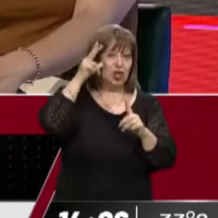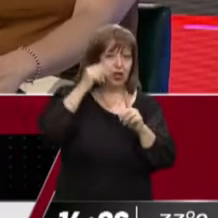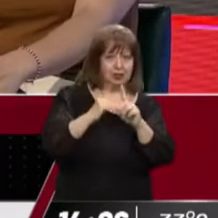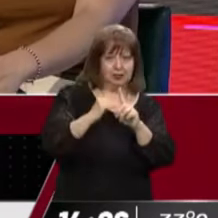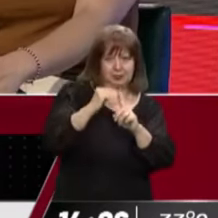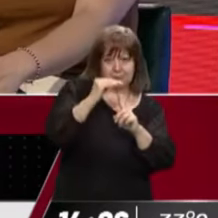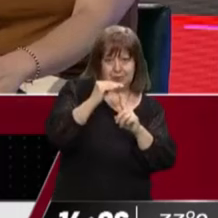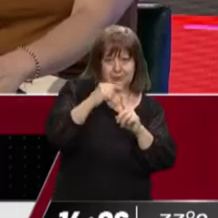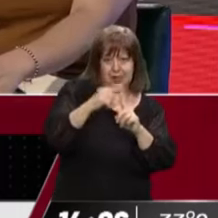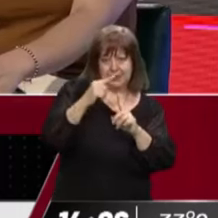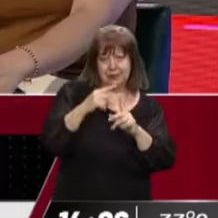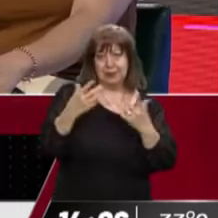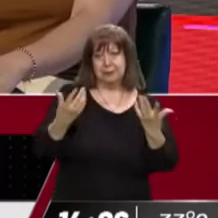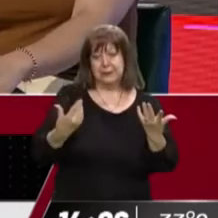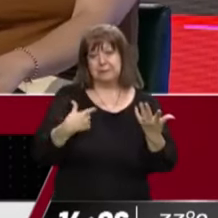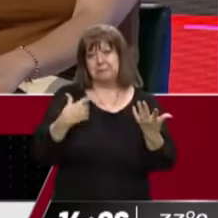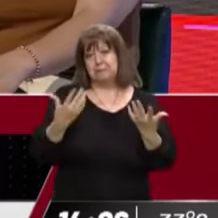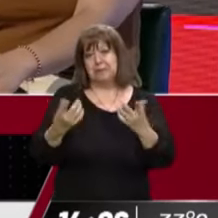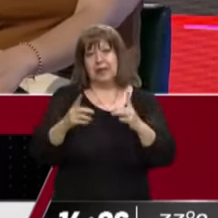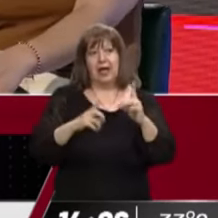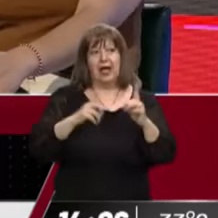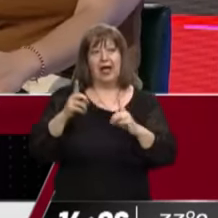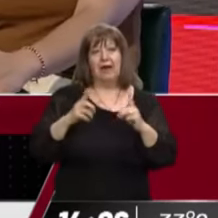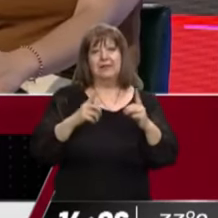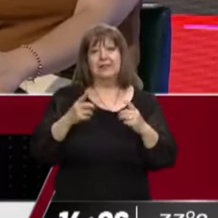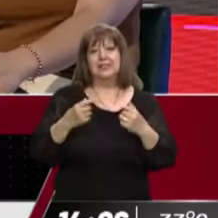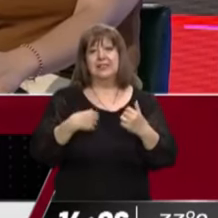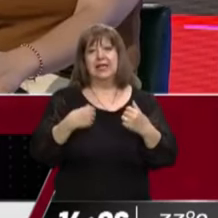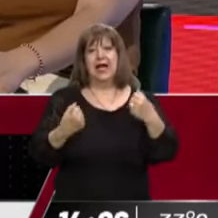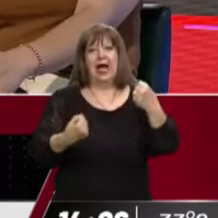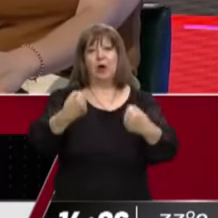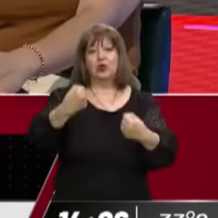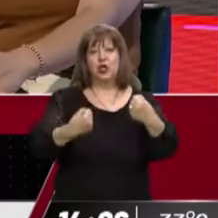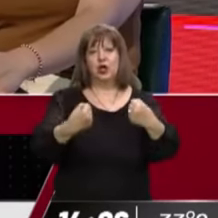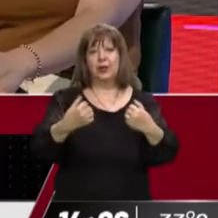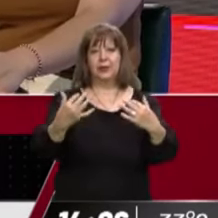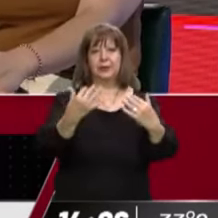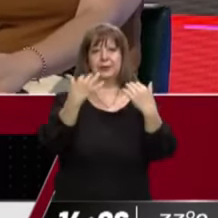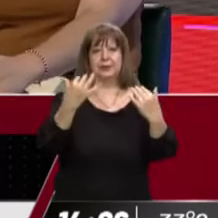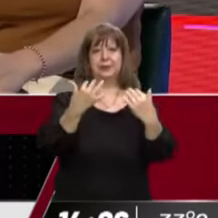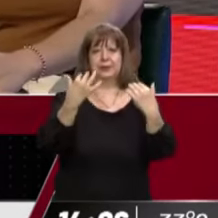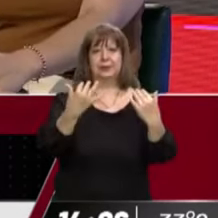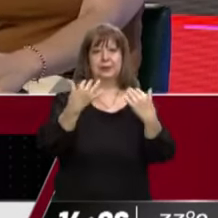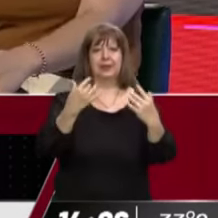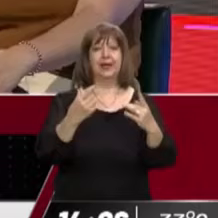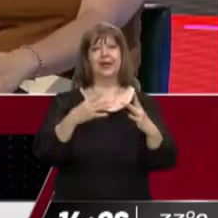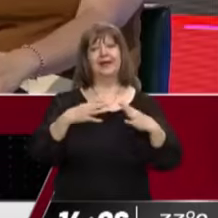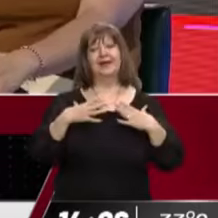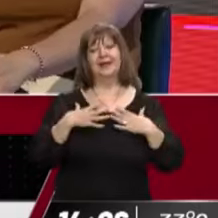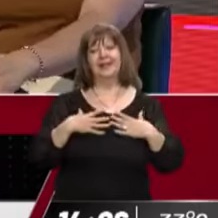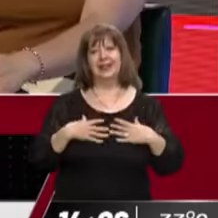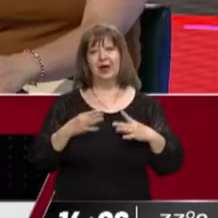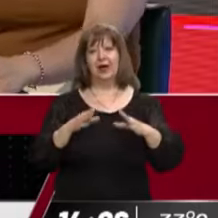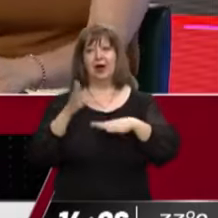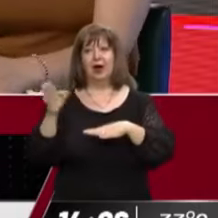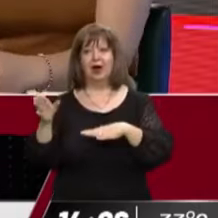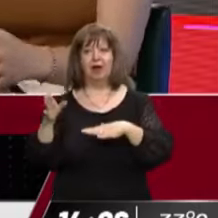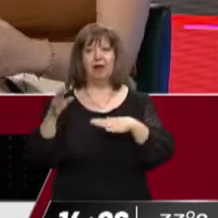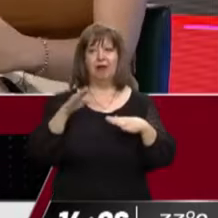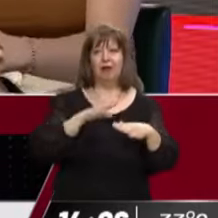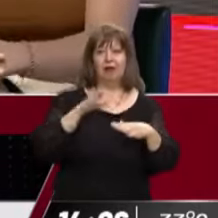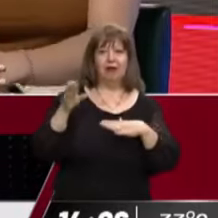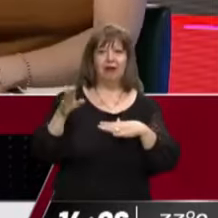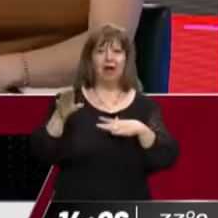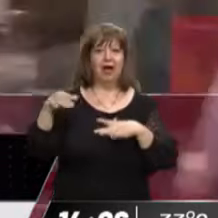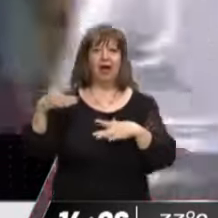Pero claro, uno entra y sale y además está en el auto con aire. ¿Cómo hace la gente que está todo el tiempo al sol o a la sombra,